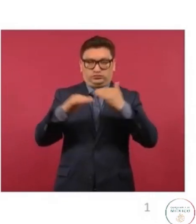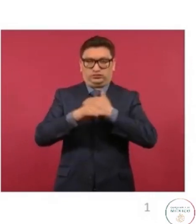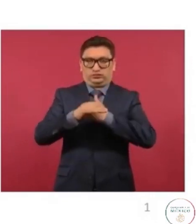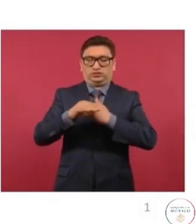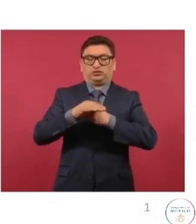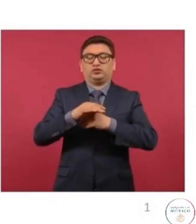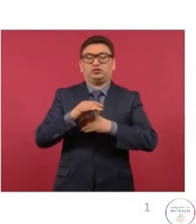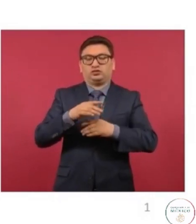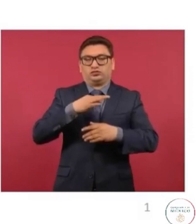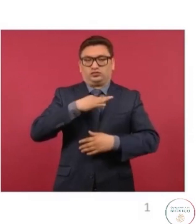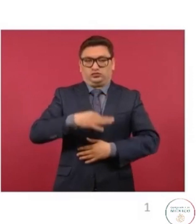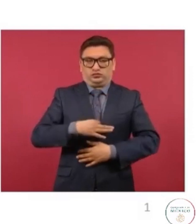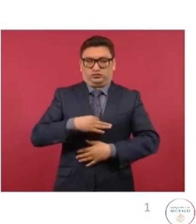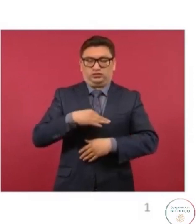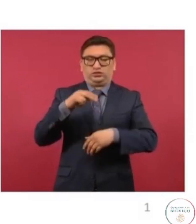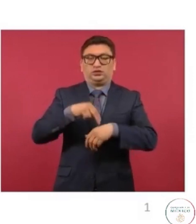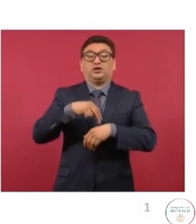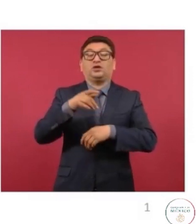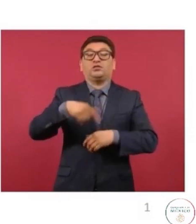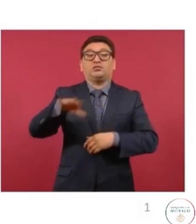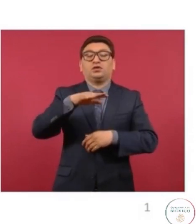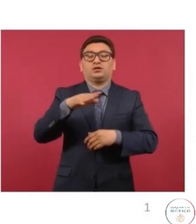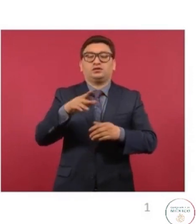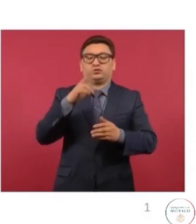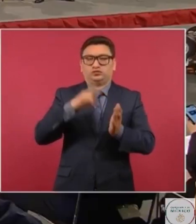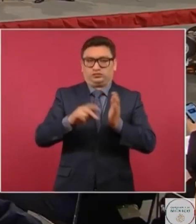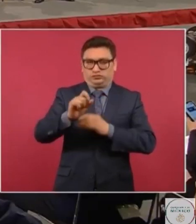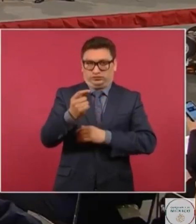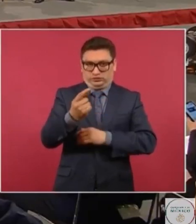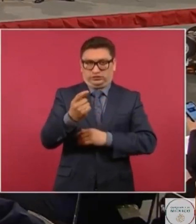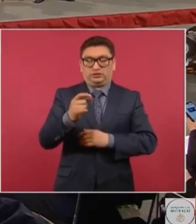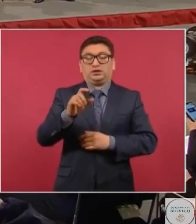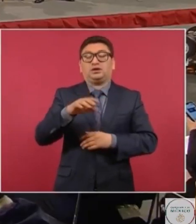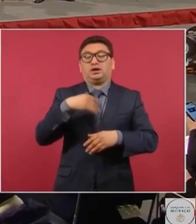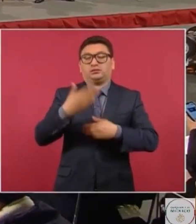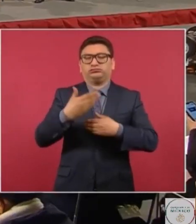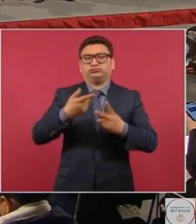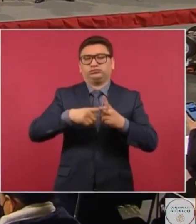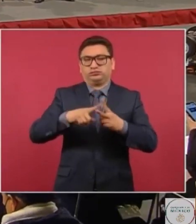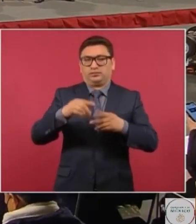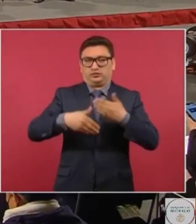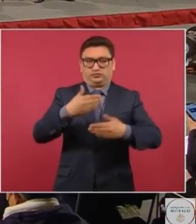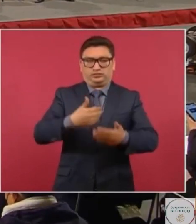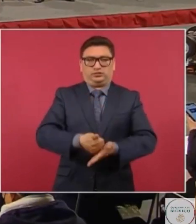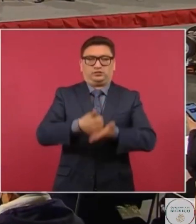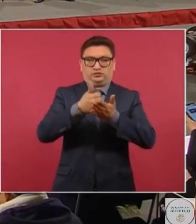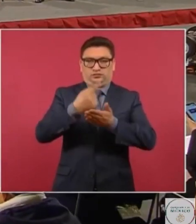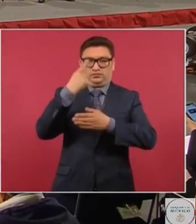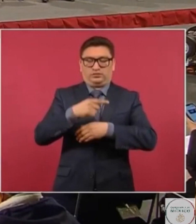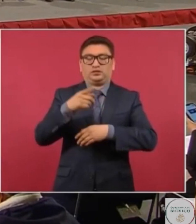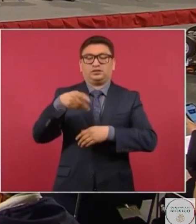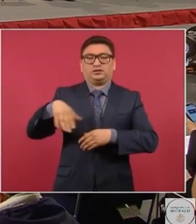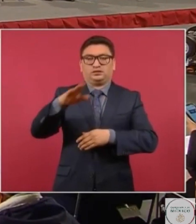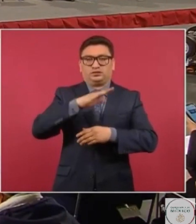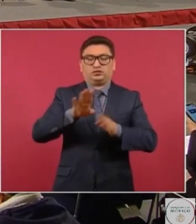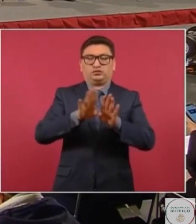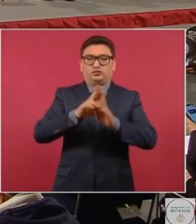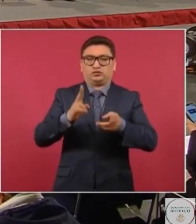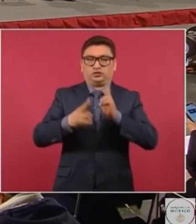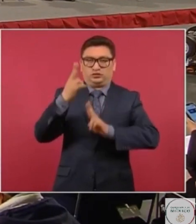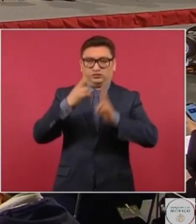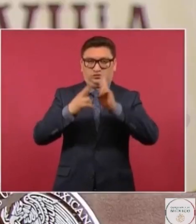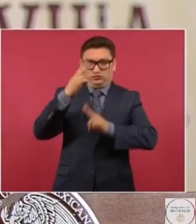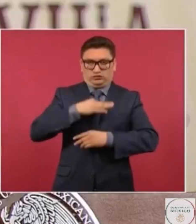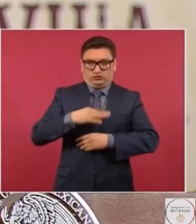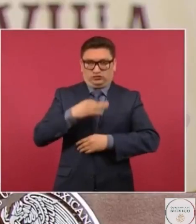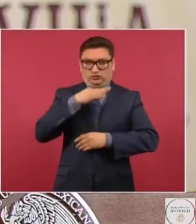Toluca-Naucalpan, que esa inició operaciones en el año 2020, pero que ayuda de manera muy importante a acercar el Valle de Toluca con